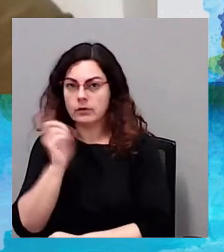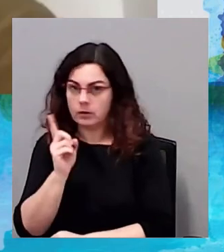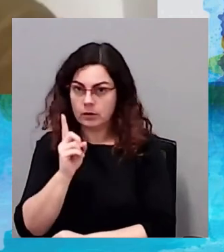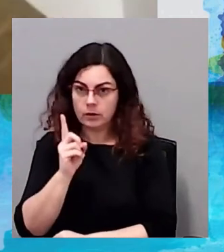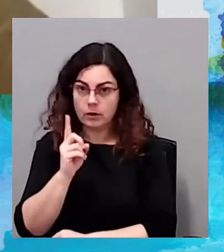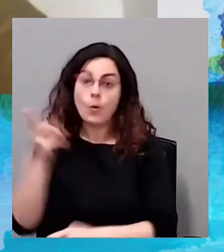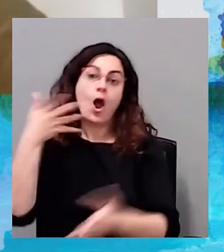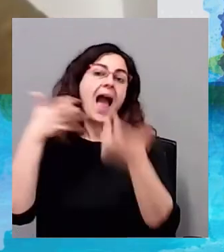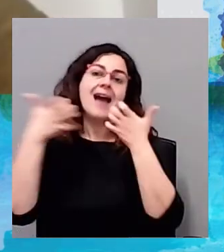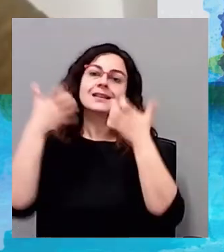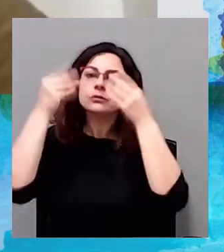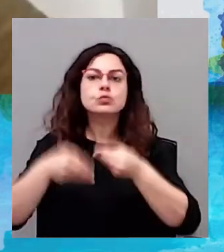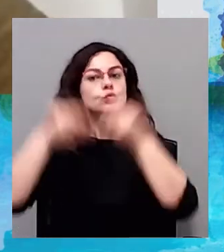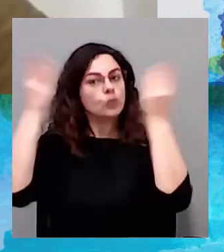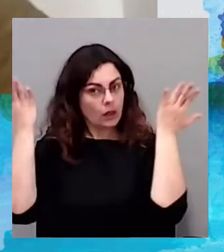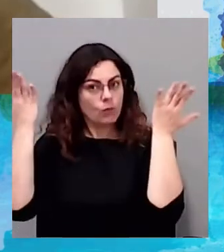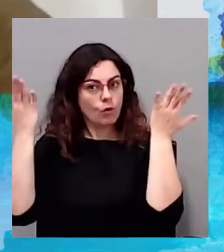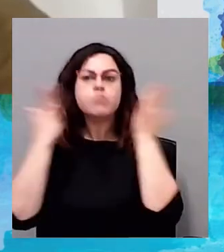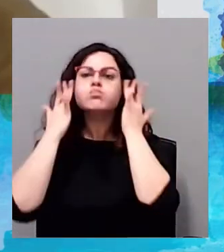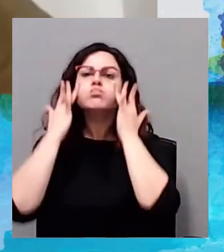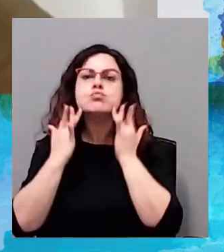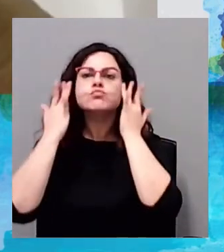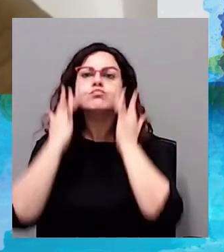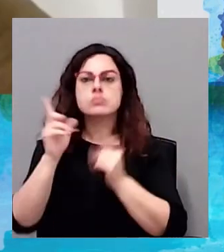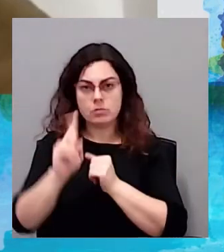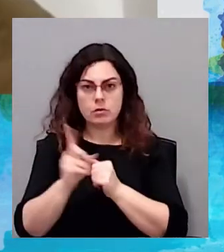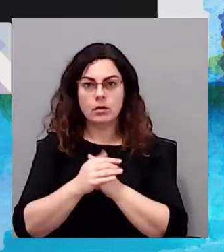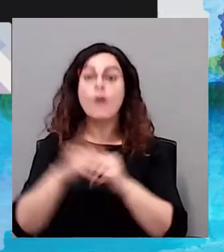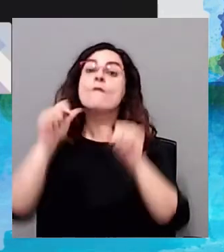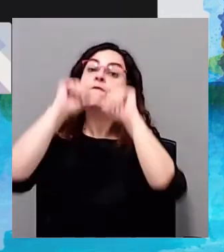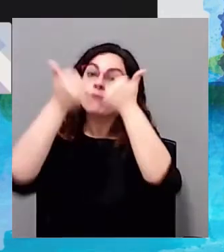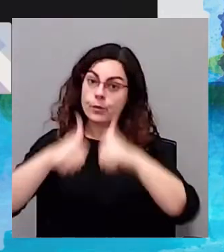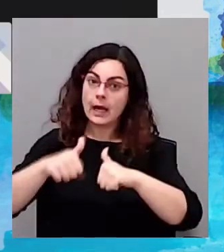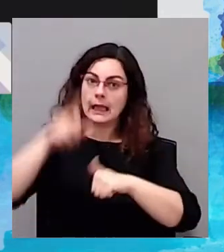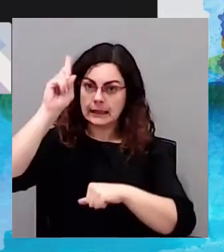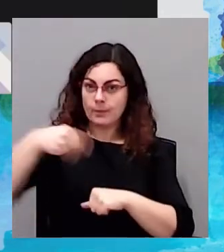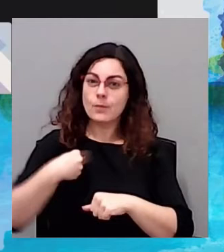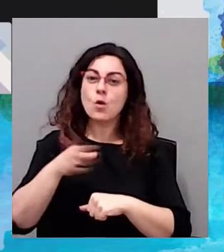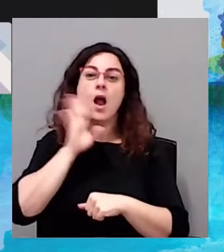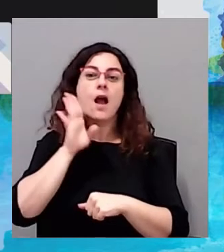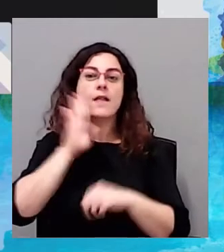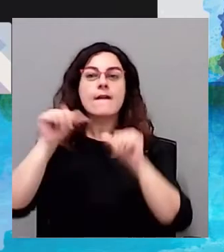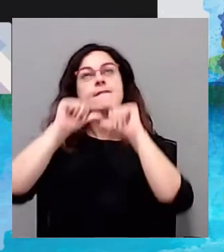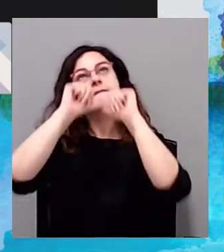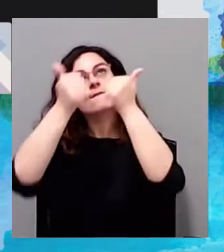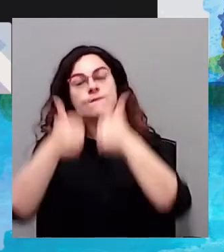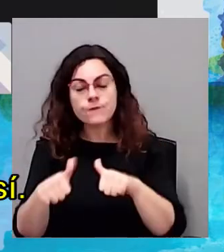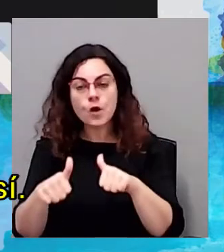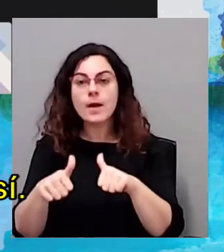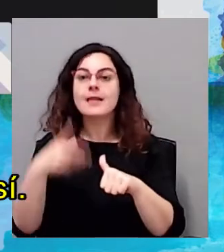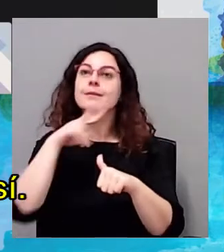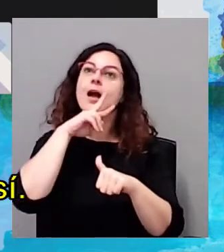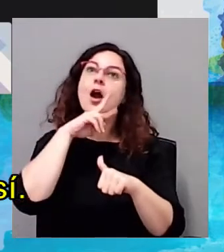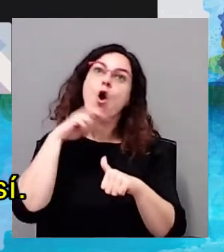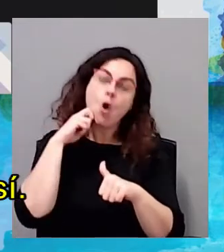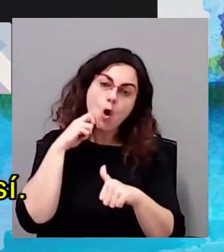tenerlo en cuenta y no olvidarlo. La forma. Como yo os decía, hay que evitar juicios cualitativos y subjetivos.